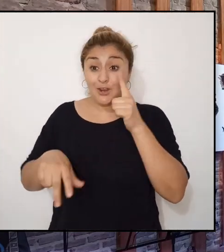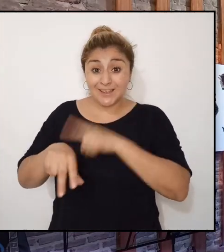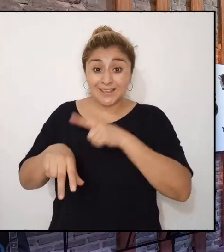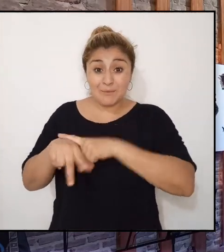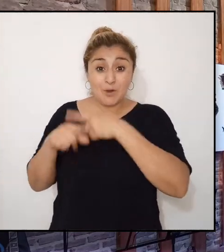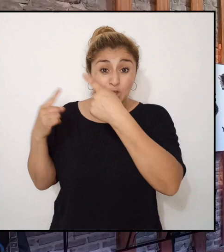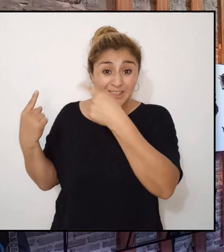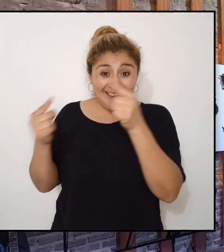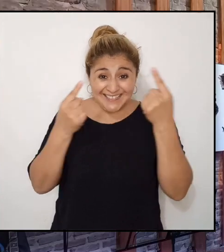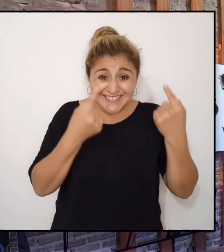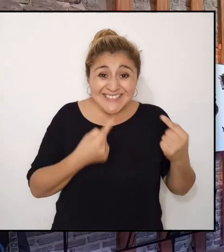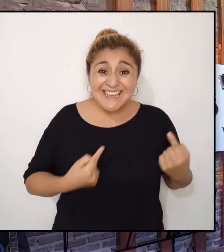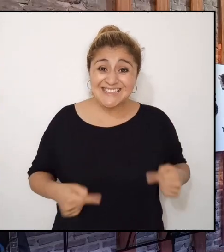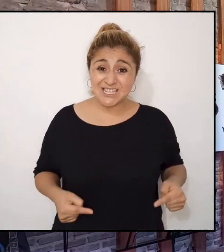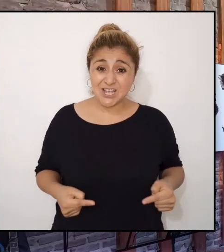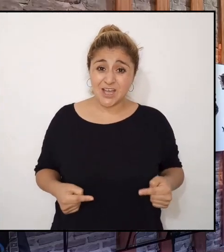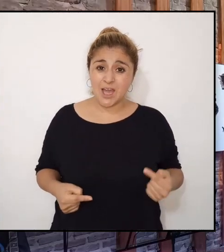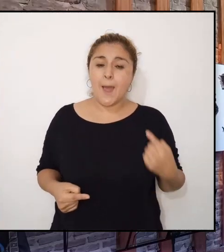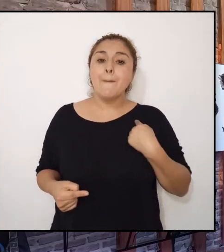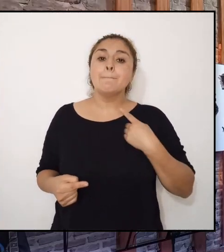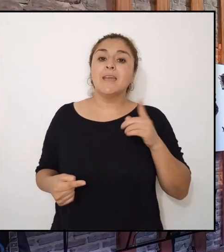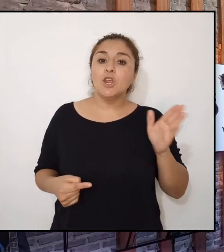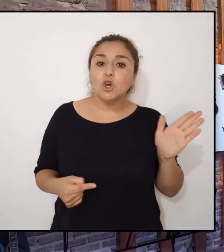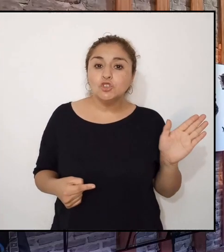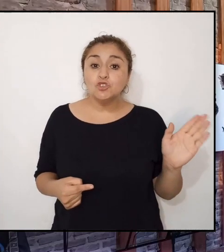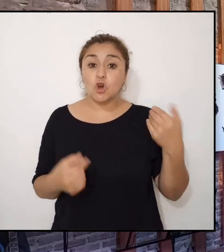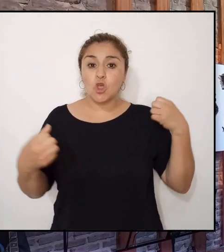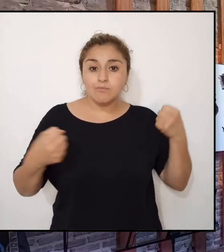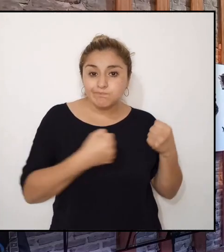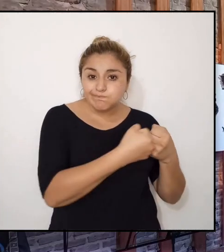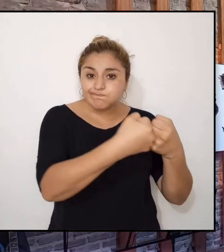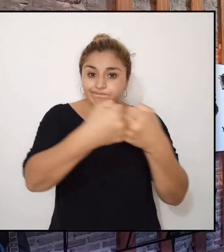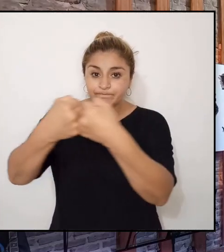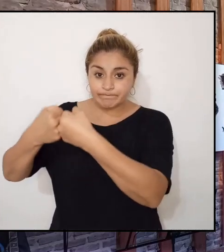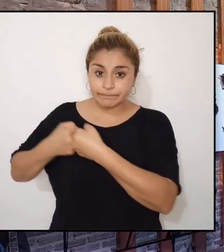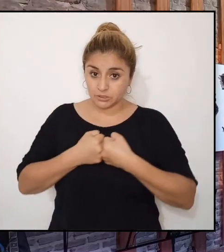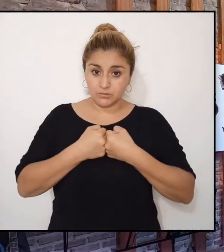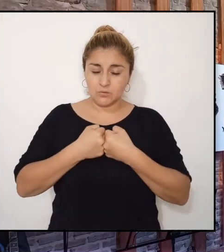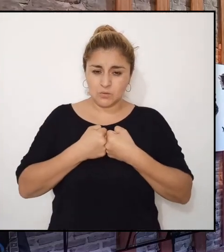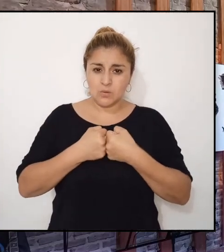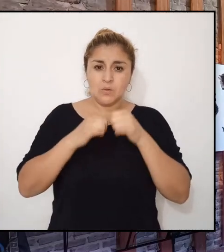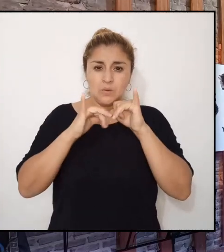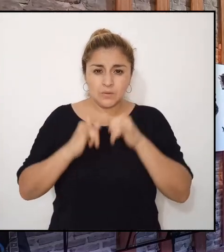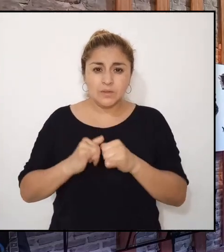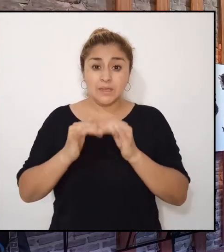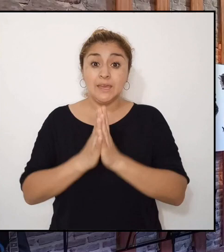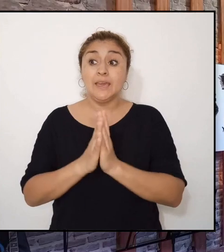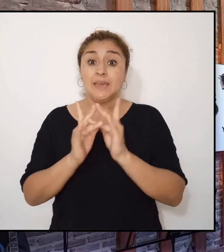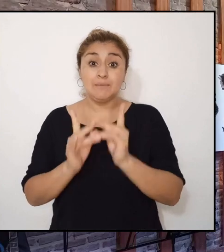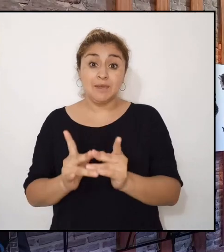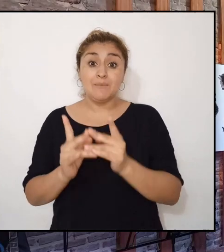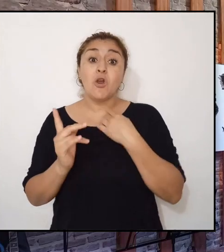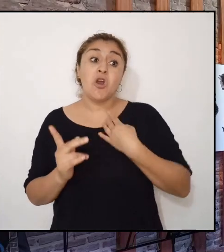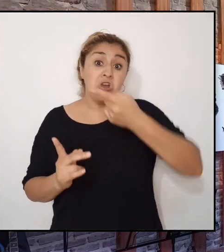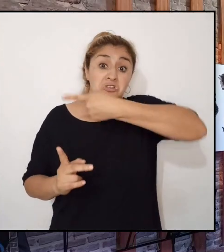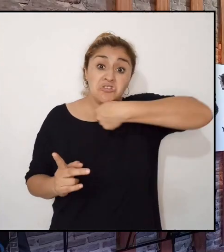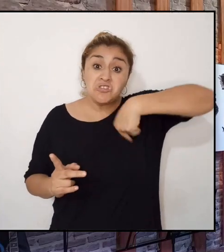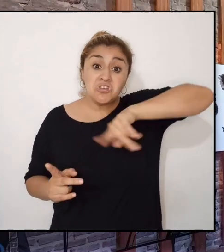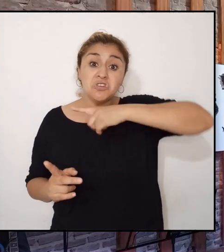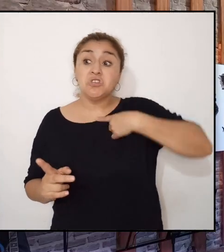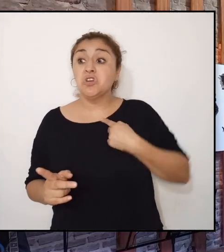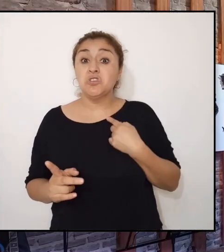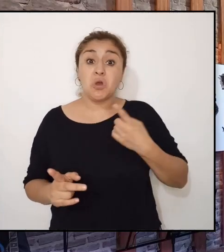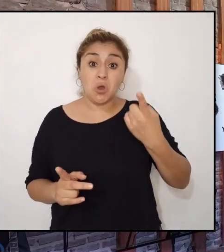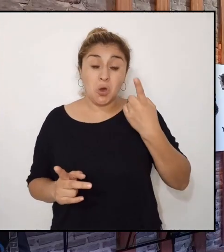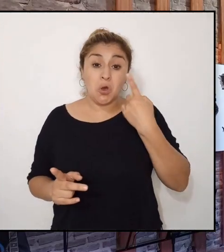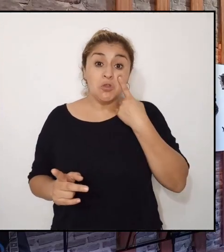Junta pastoral, vivimos en el mismo tiempo, en la misma localidad, hablamos el mismo idioma, y nos cuesta a veces ponernos 100% de